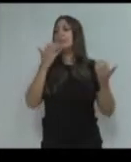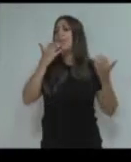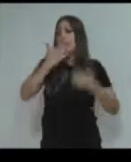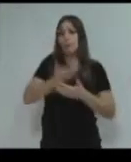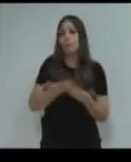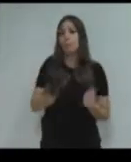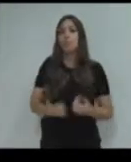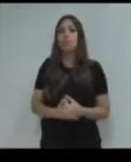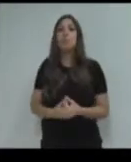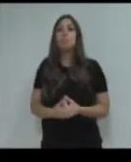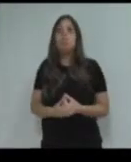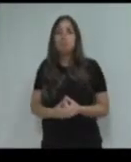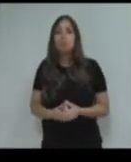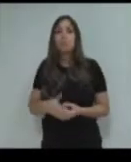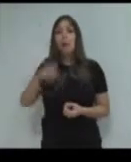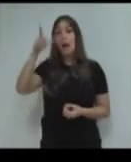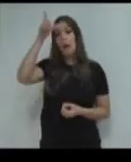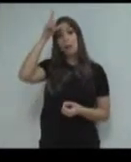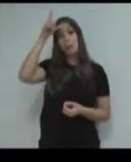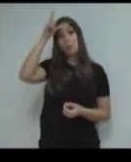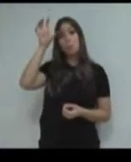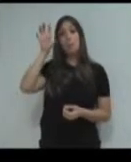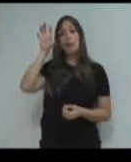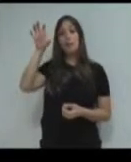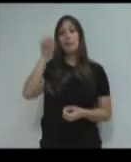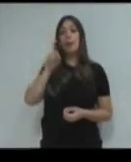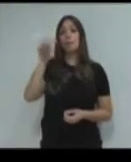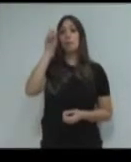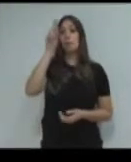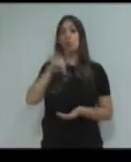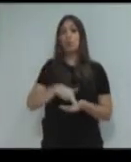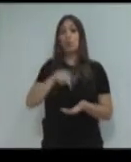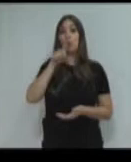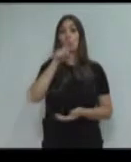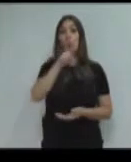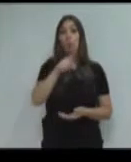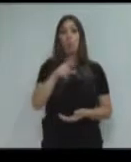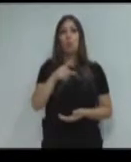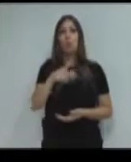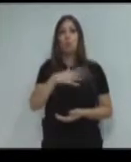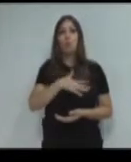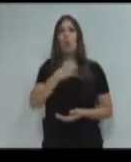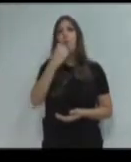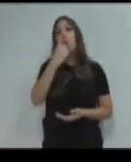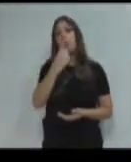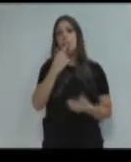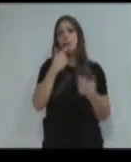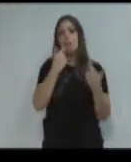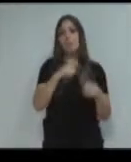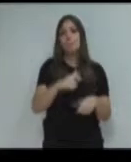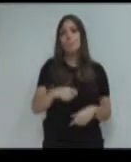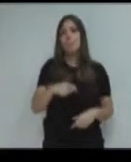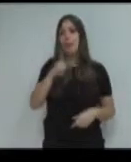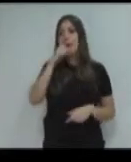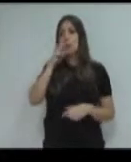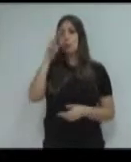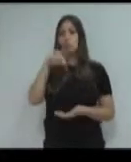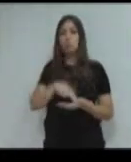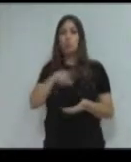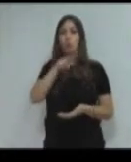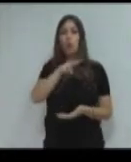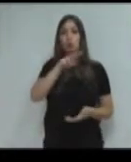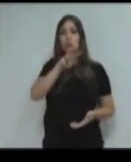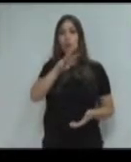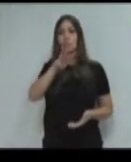pues Alemania tiene en el año 2001 una unidad, en el año 2002 2 unidades, en el año 3,